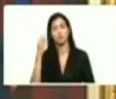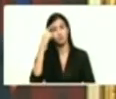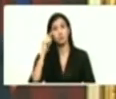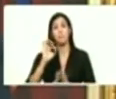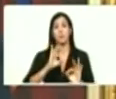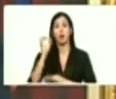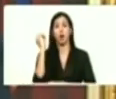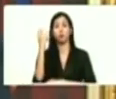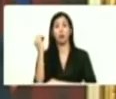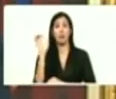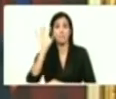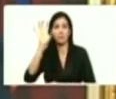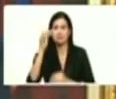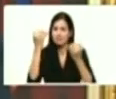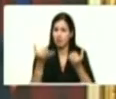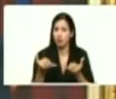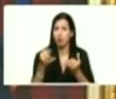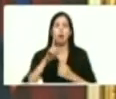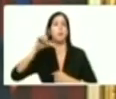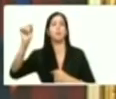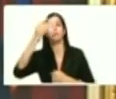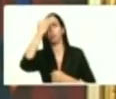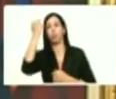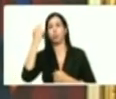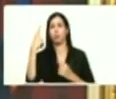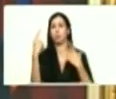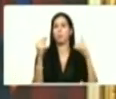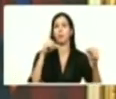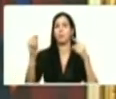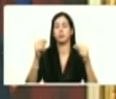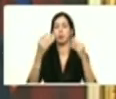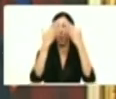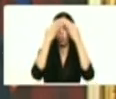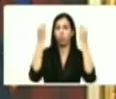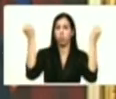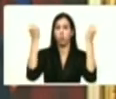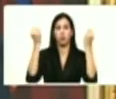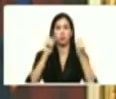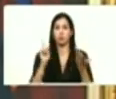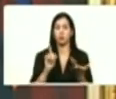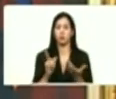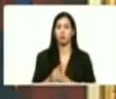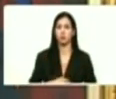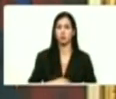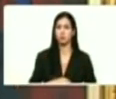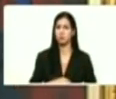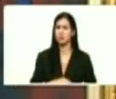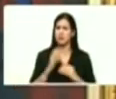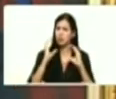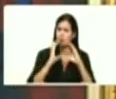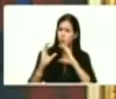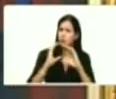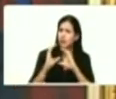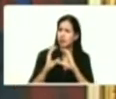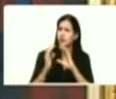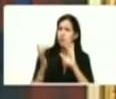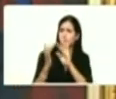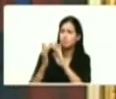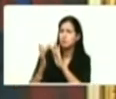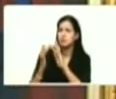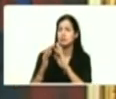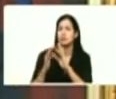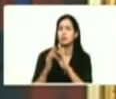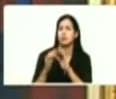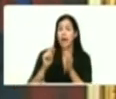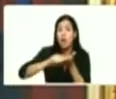pero eso es ya no que se van a ir de aquí las ideas centrales las explicaciones comunicarse Isis compañero con